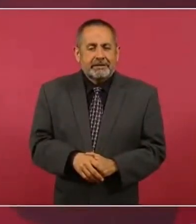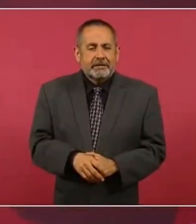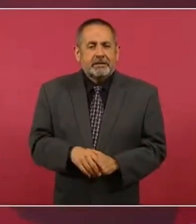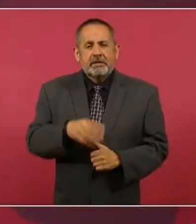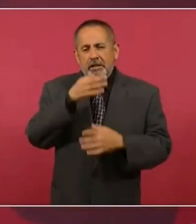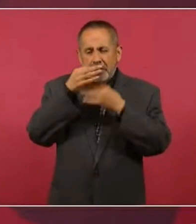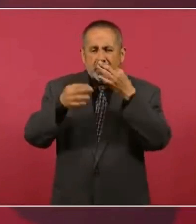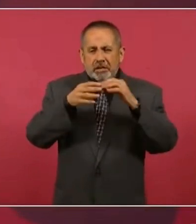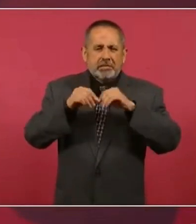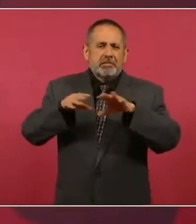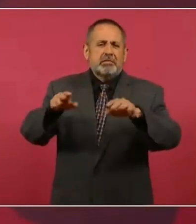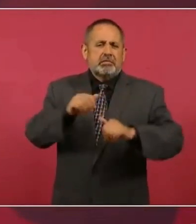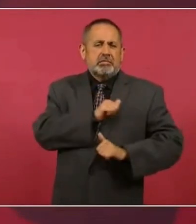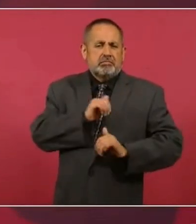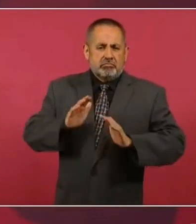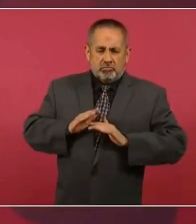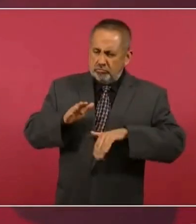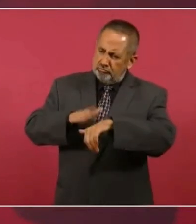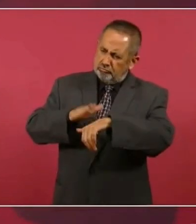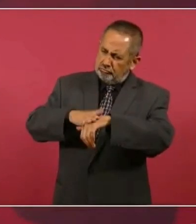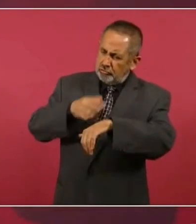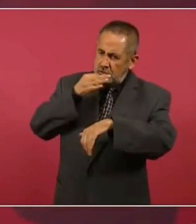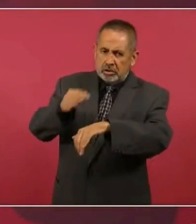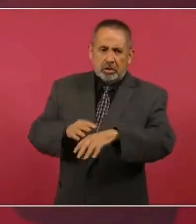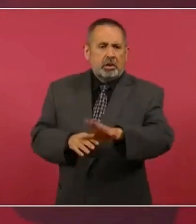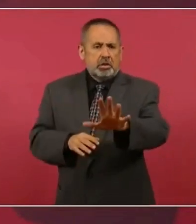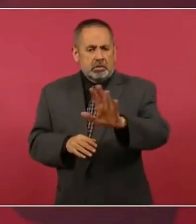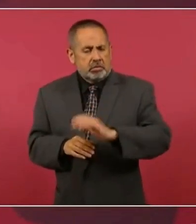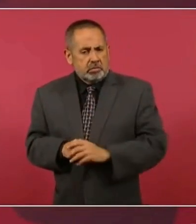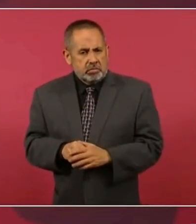Y el mensaje a las filas del ejército, presidente. Eso que tienen todo su derecho…